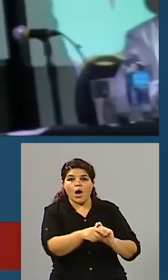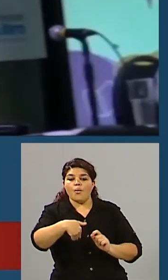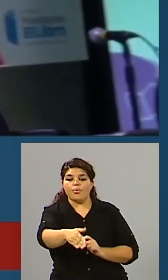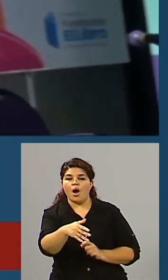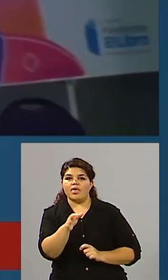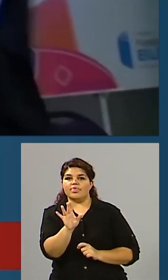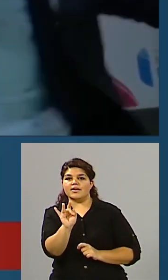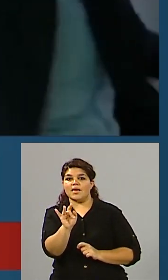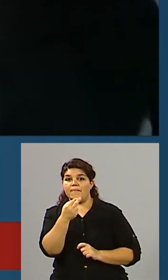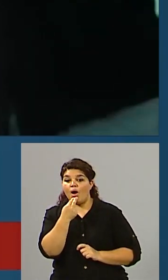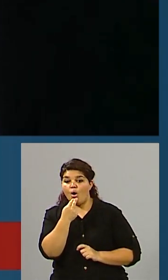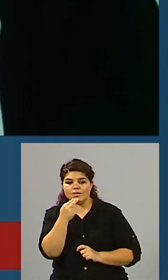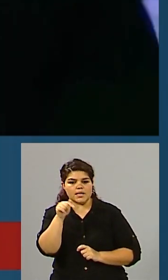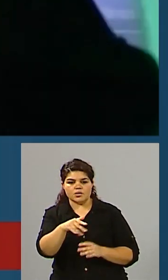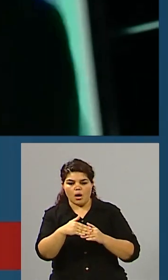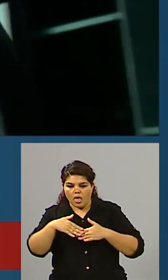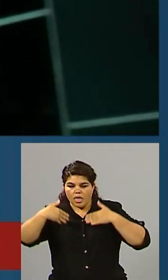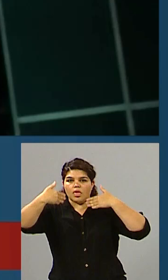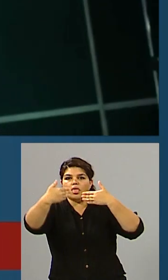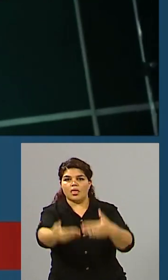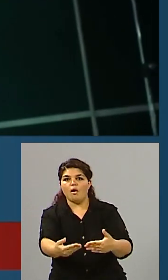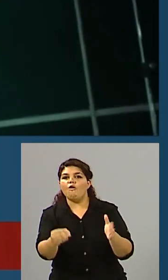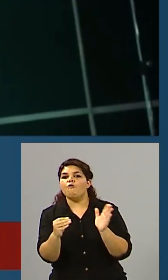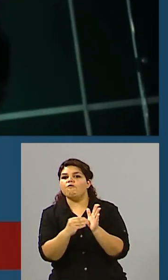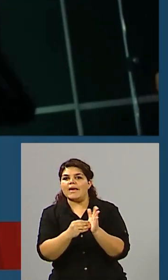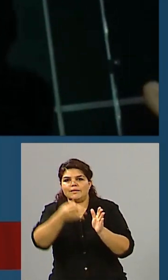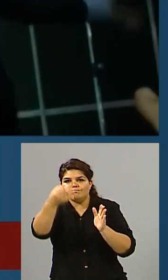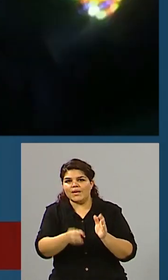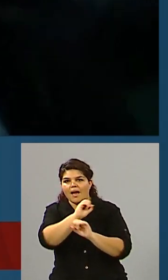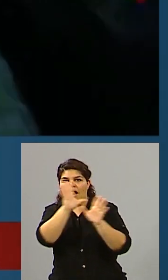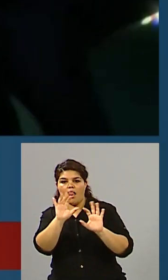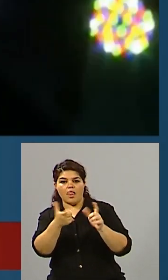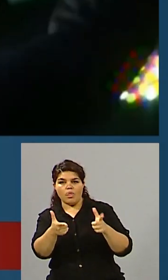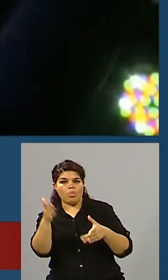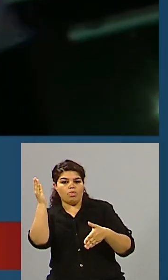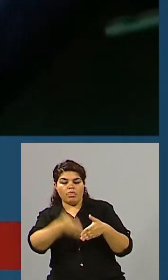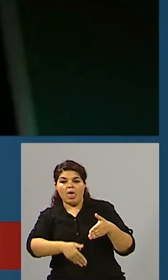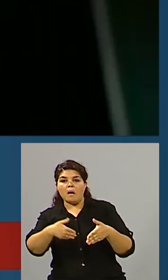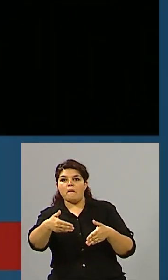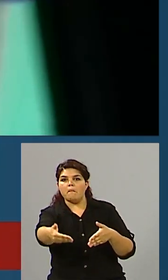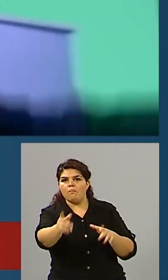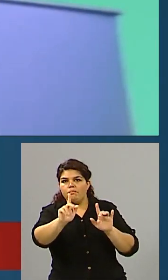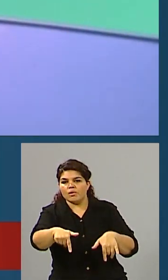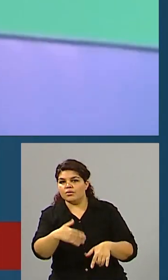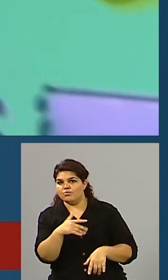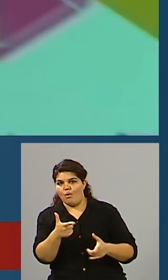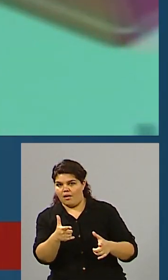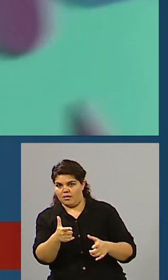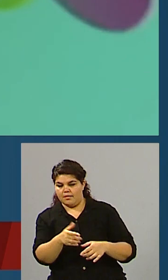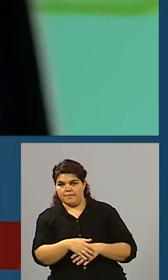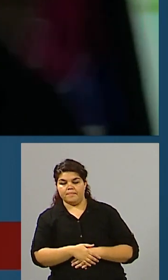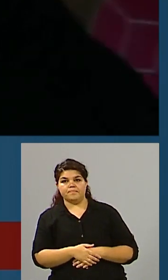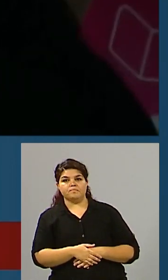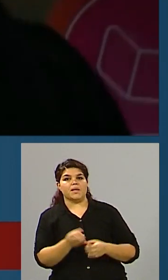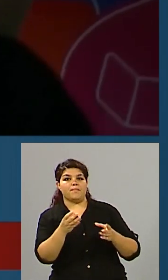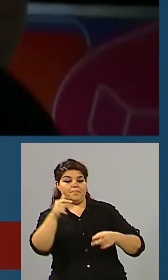diciembre ya ha sido pospuesta y sin fecha de anuncio y sin fecha de puesta en práctica.